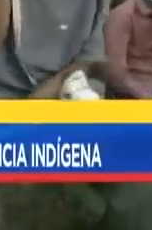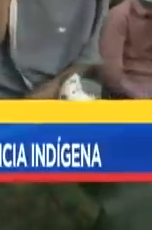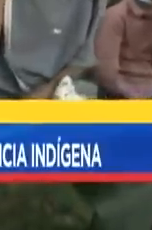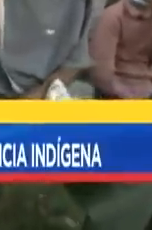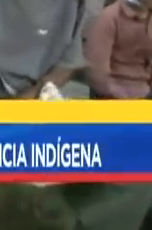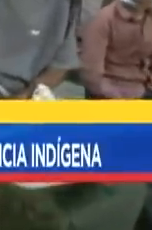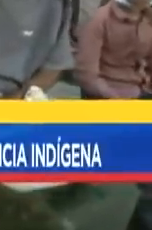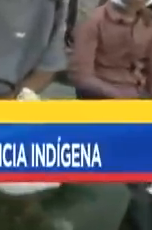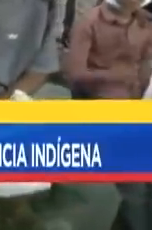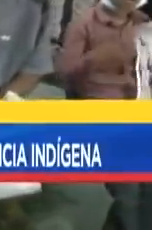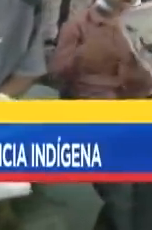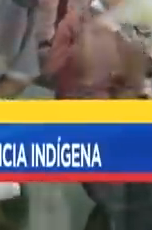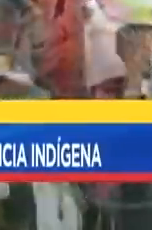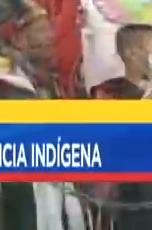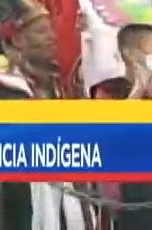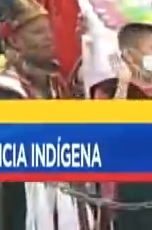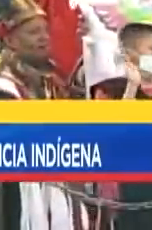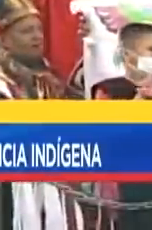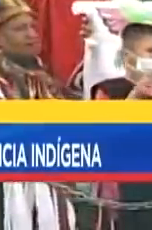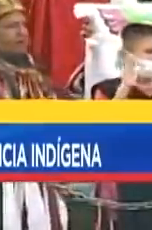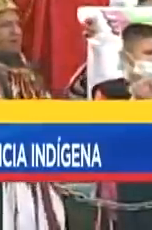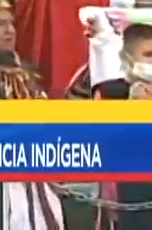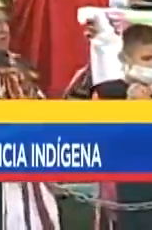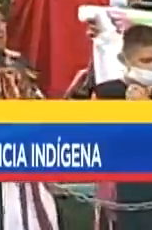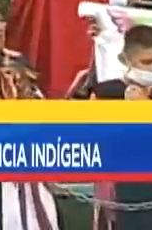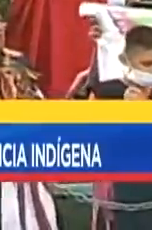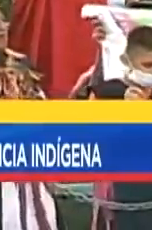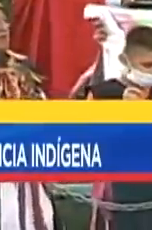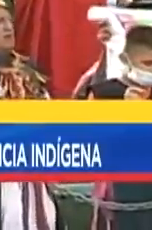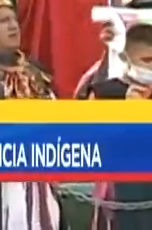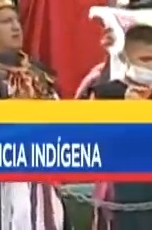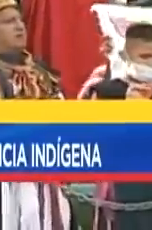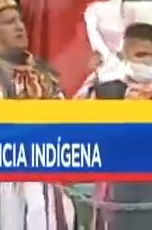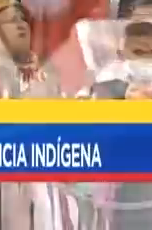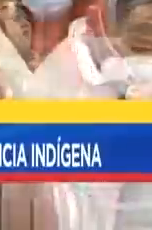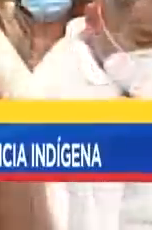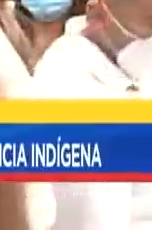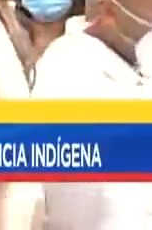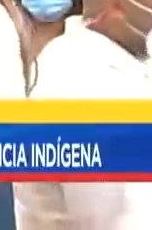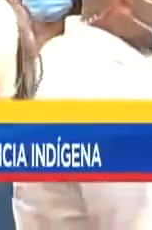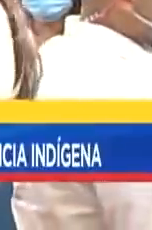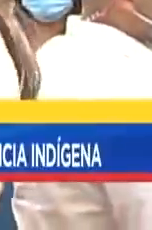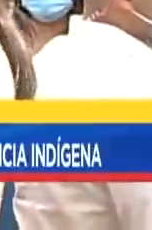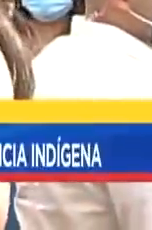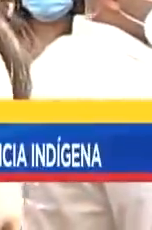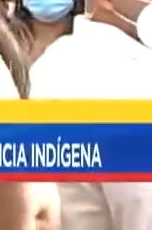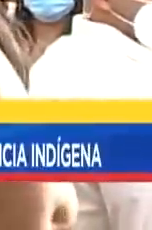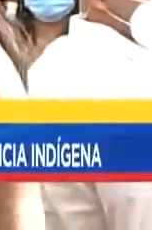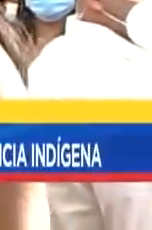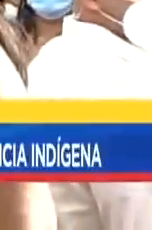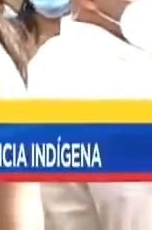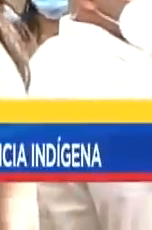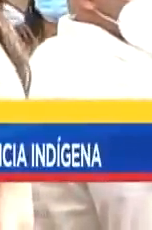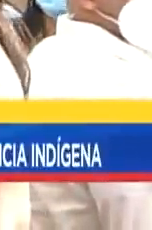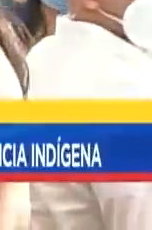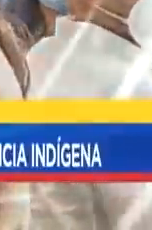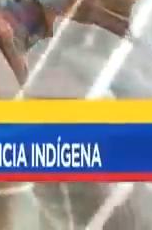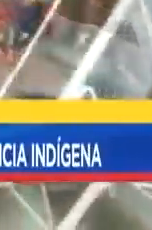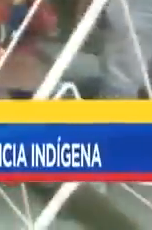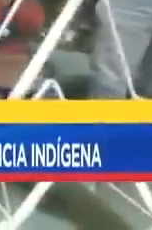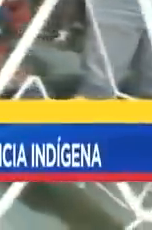a defender la patria. Y hoy, a 529 años, seguimos en